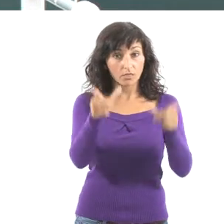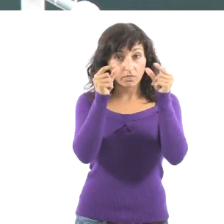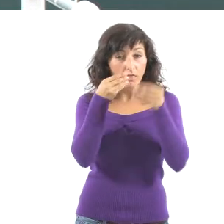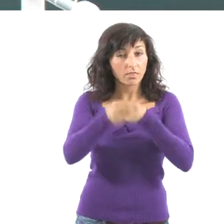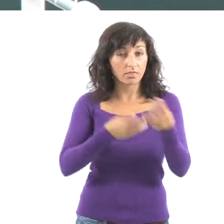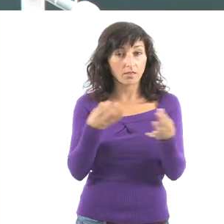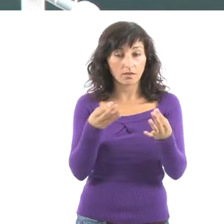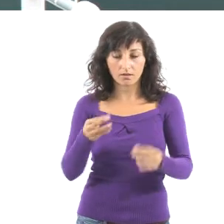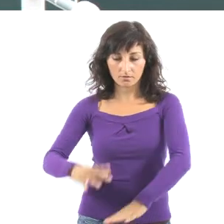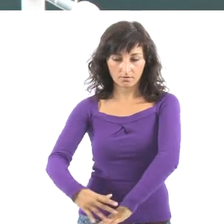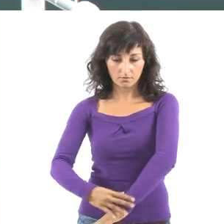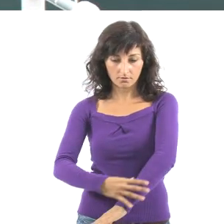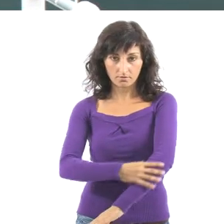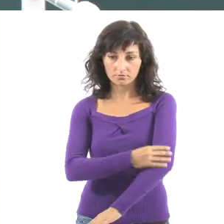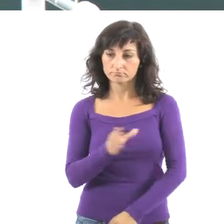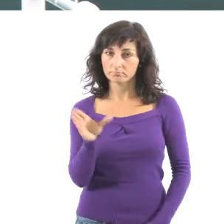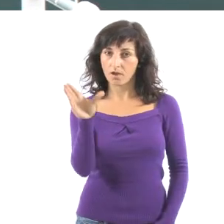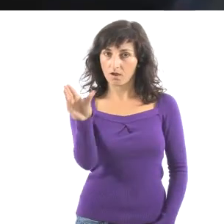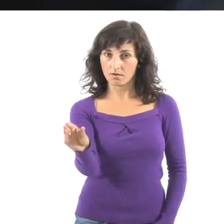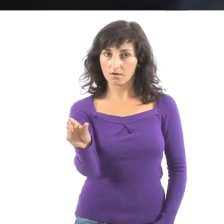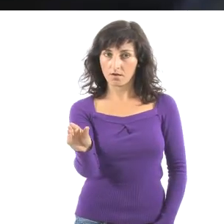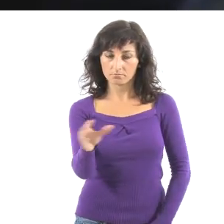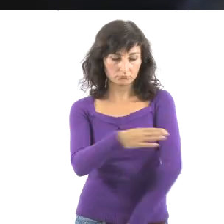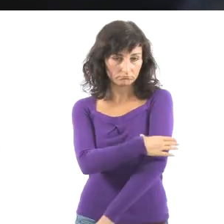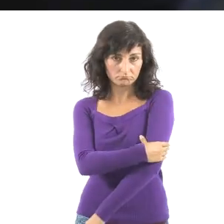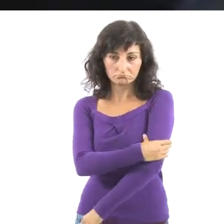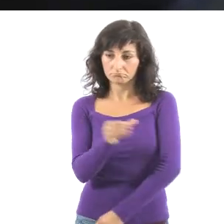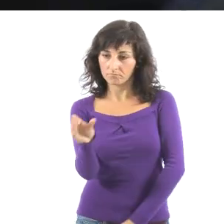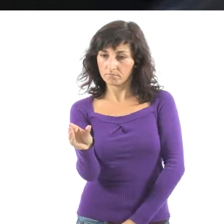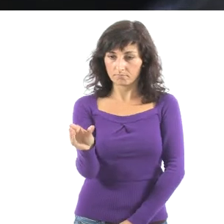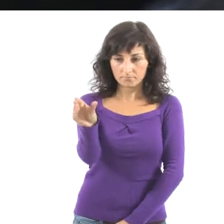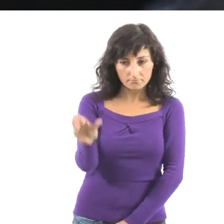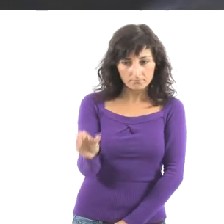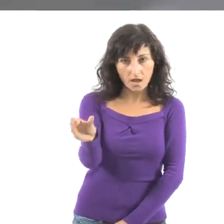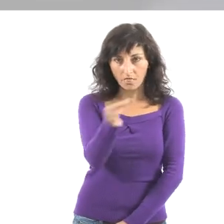sencillamente recorrerá mi brazo y se sujetará del punto más adecuado para iniciar la marcha.